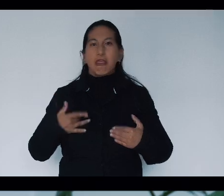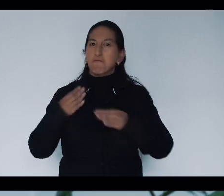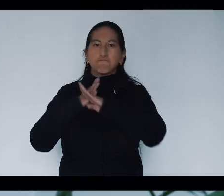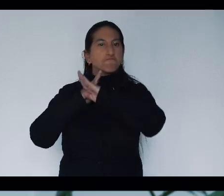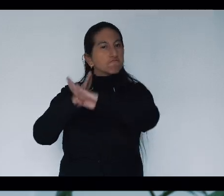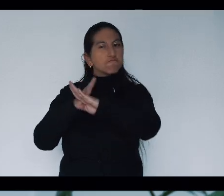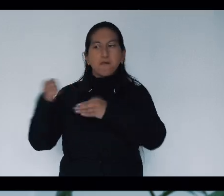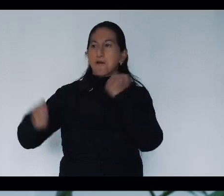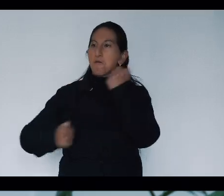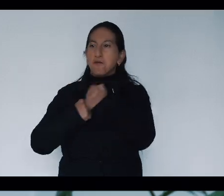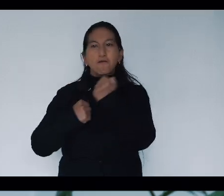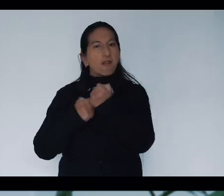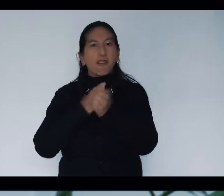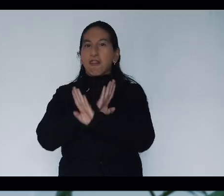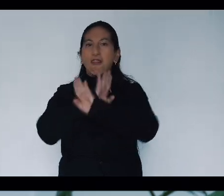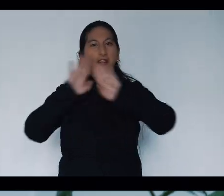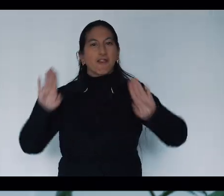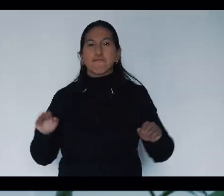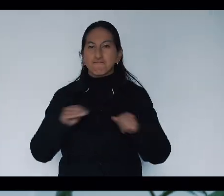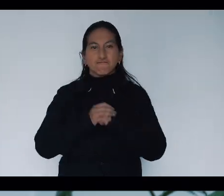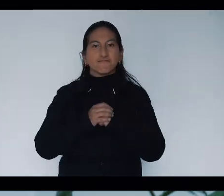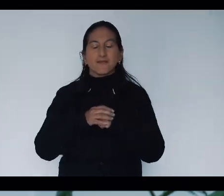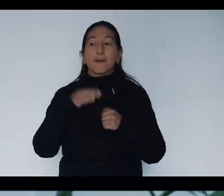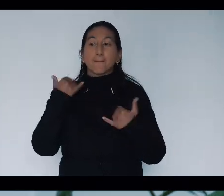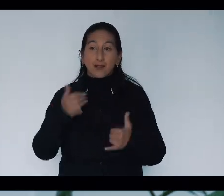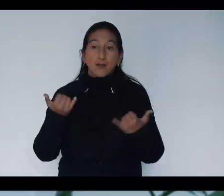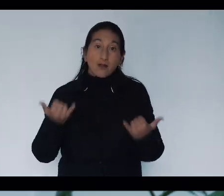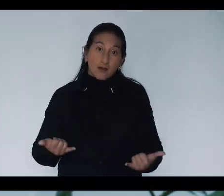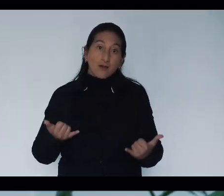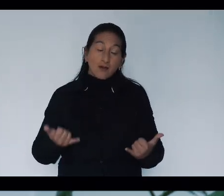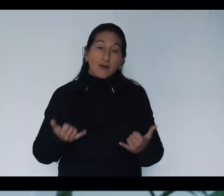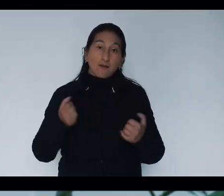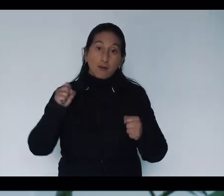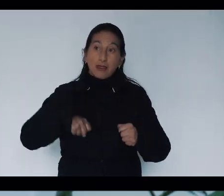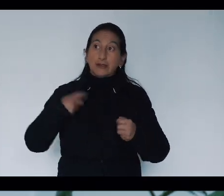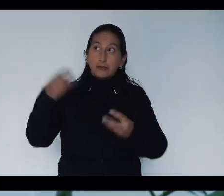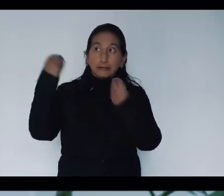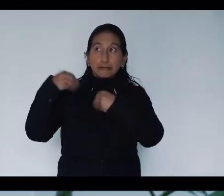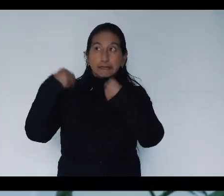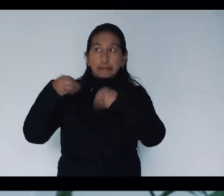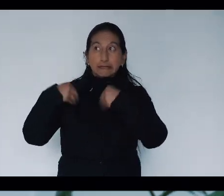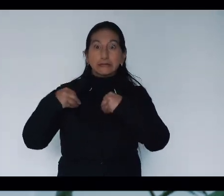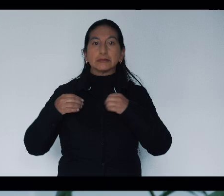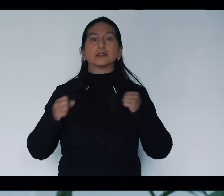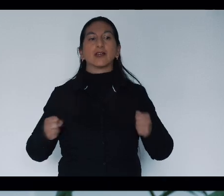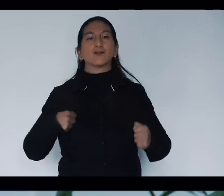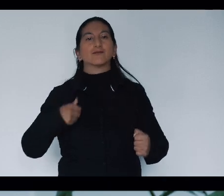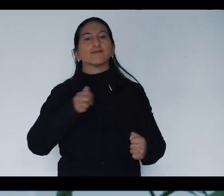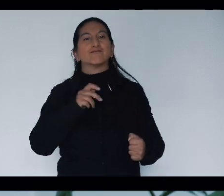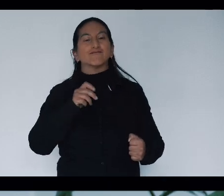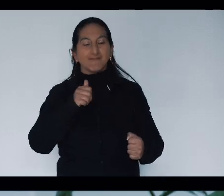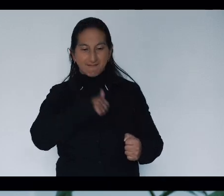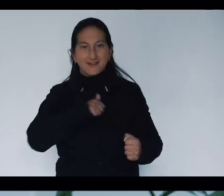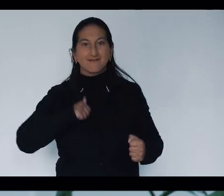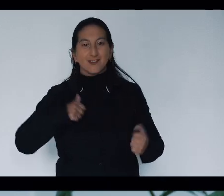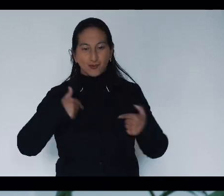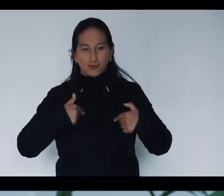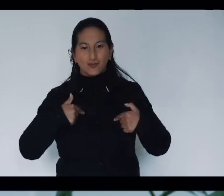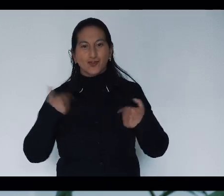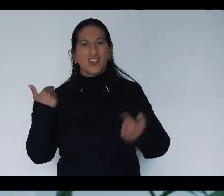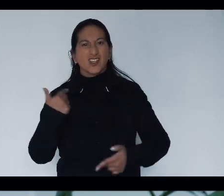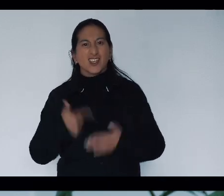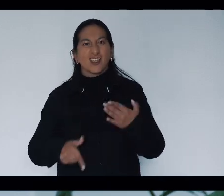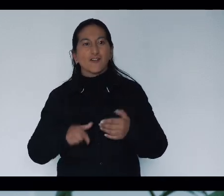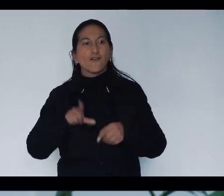vulnerada, pero a través de estas herramientas me he empoderado de mí misma y en estos momentos estoy en función de realizar mis